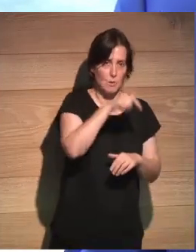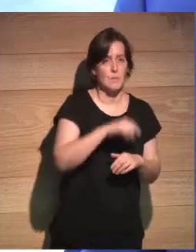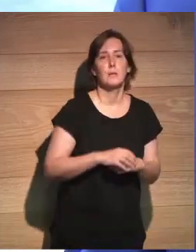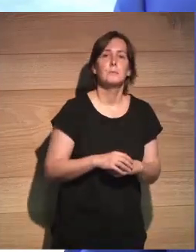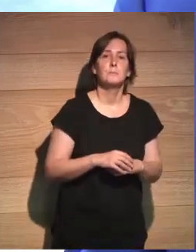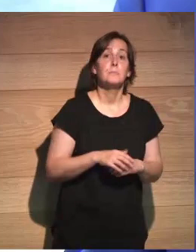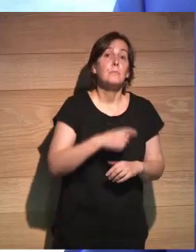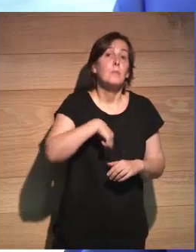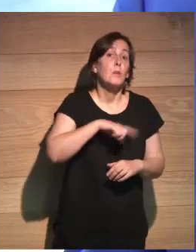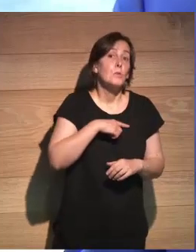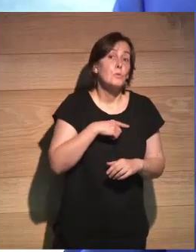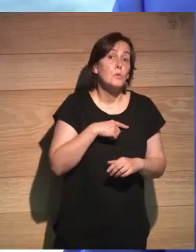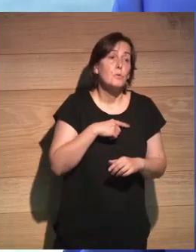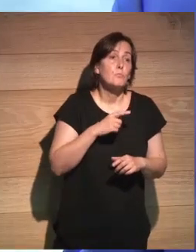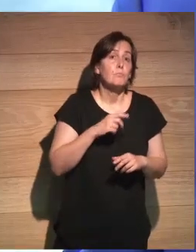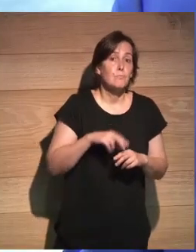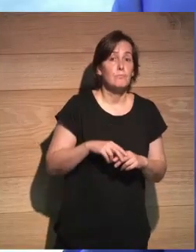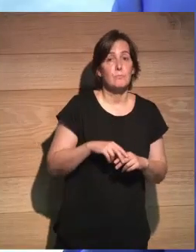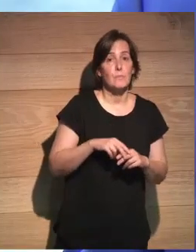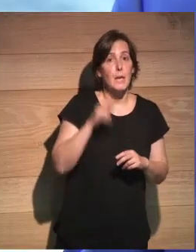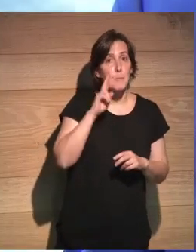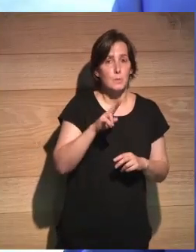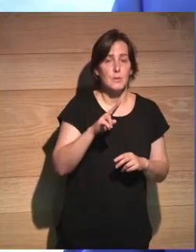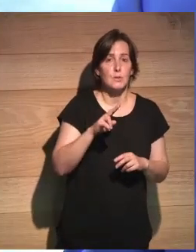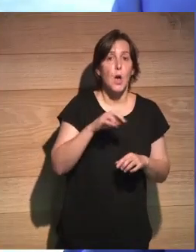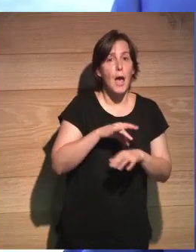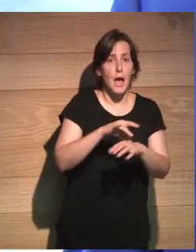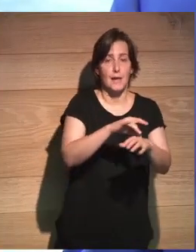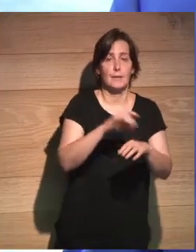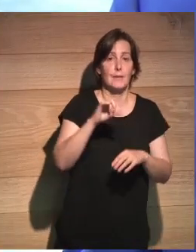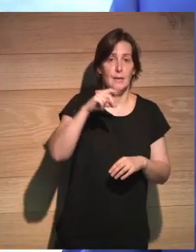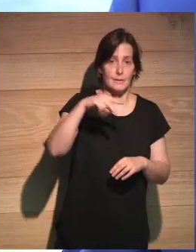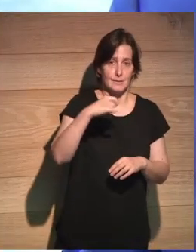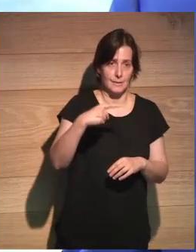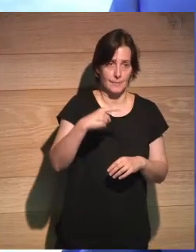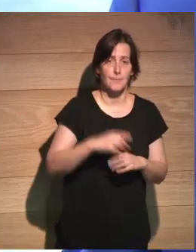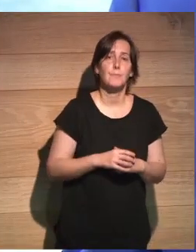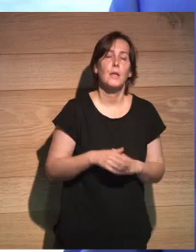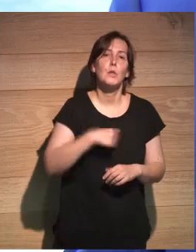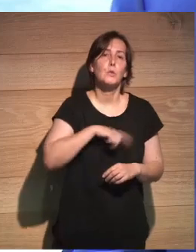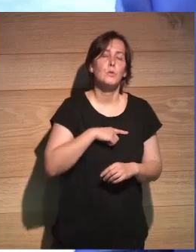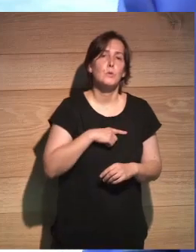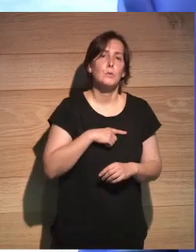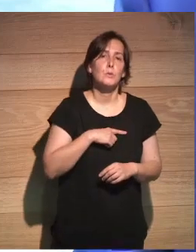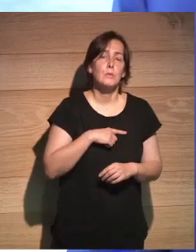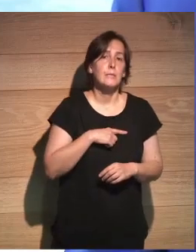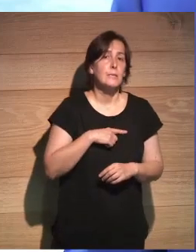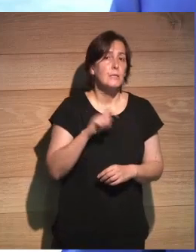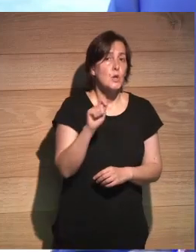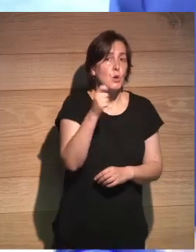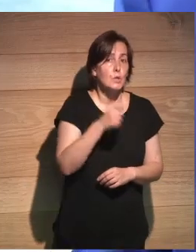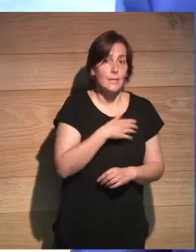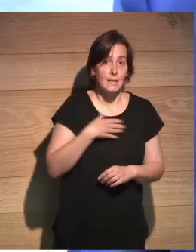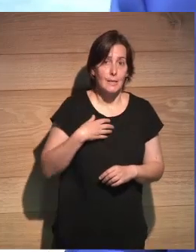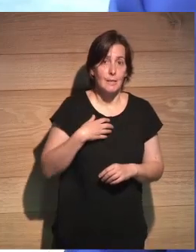nosotros podemos medir en Agencia SINC. Pero ¿a dónde queremos llegar? Yo creo que deberíamos querer llegar a todo el mundo, al